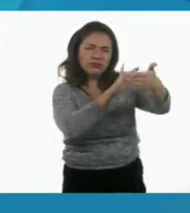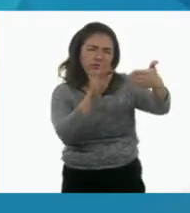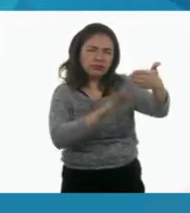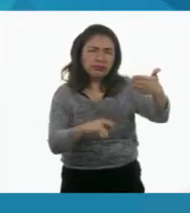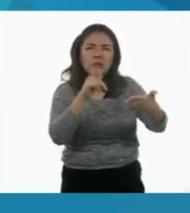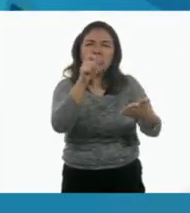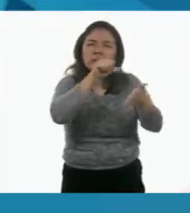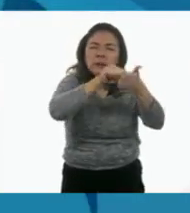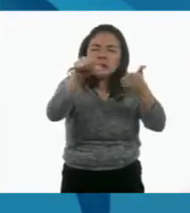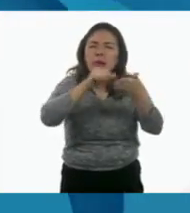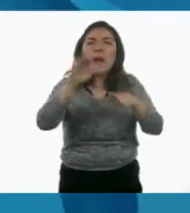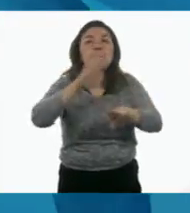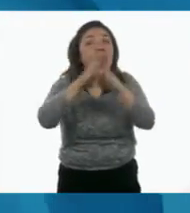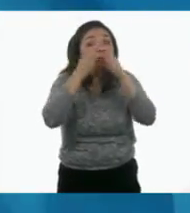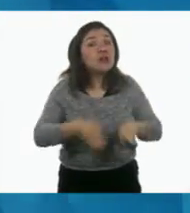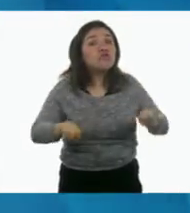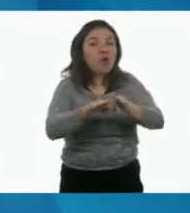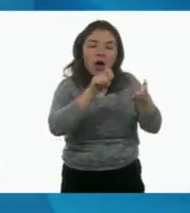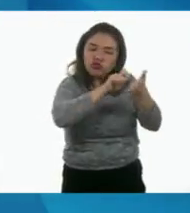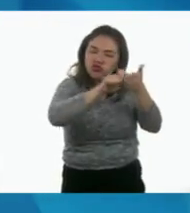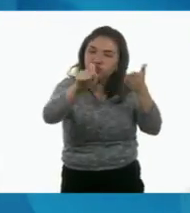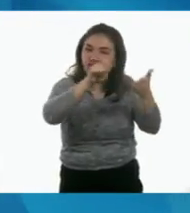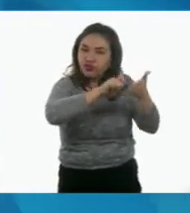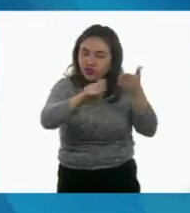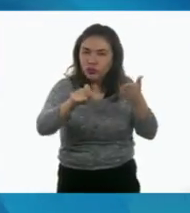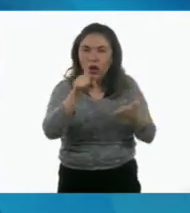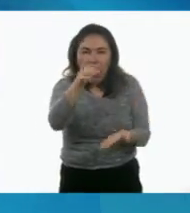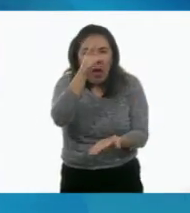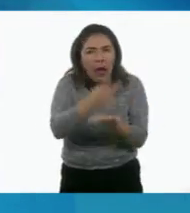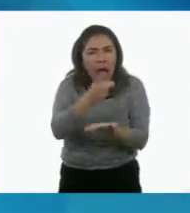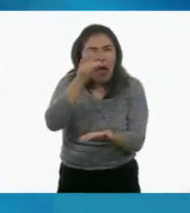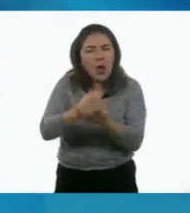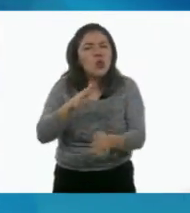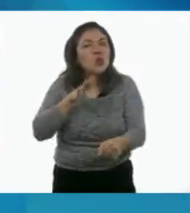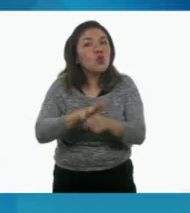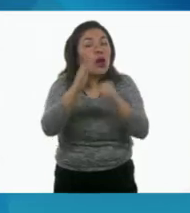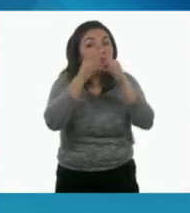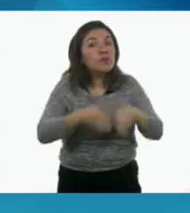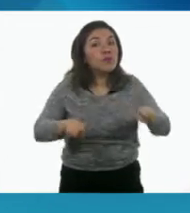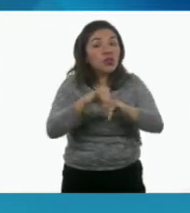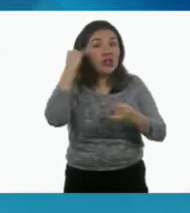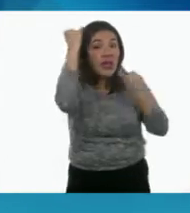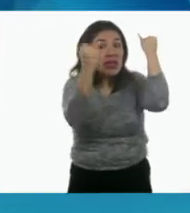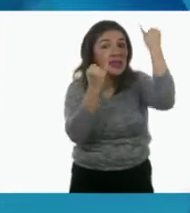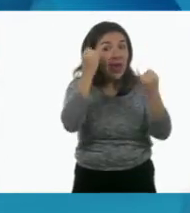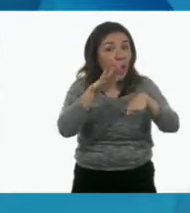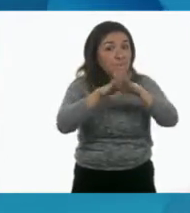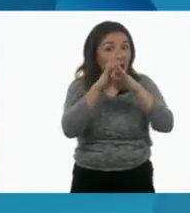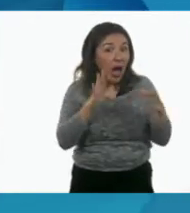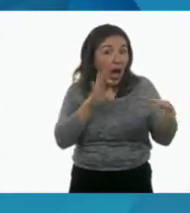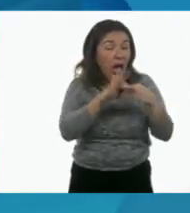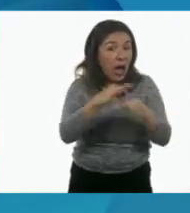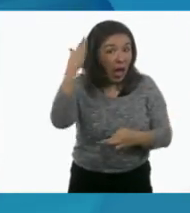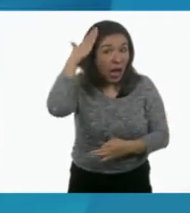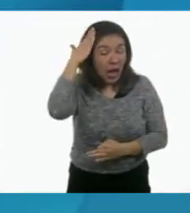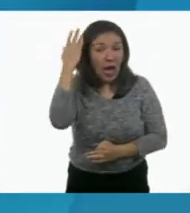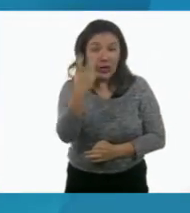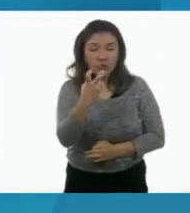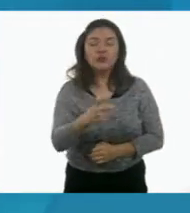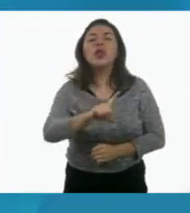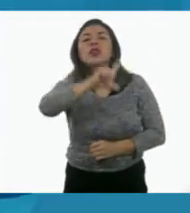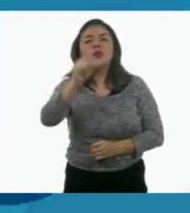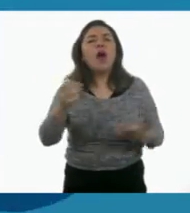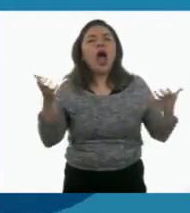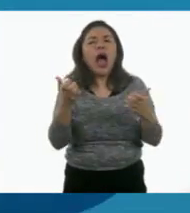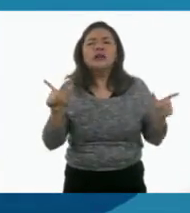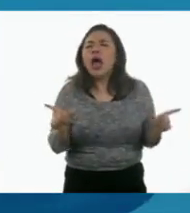más significativa. Detectar los argumentos principales. Realizar una